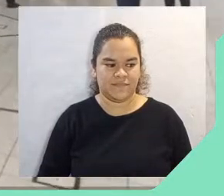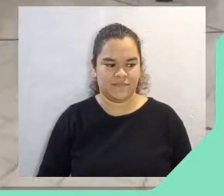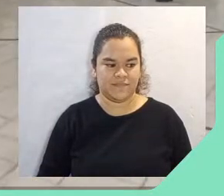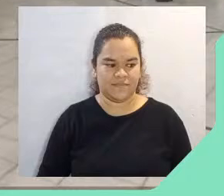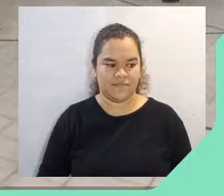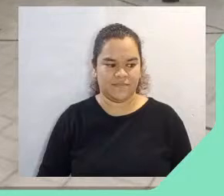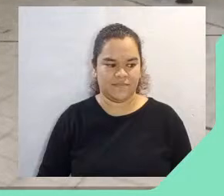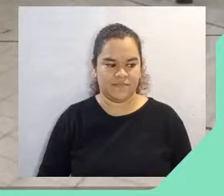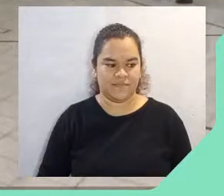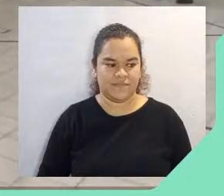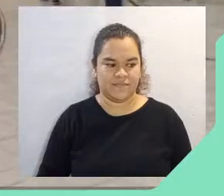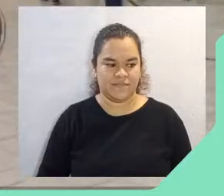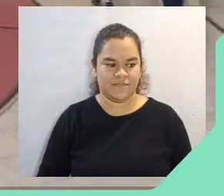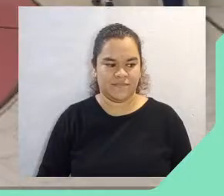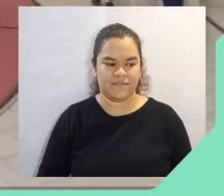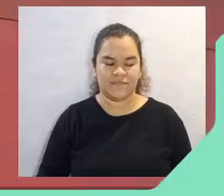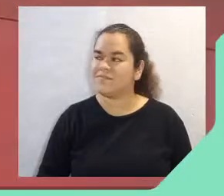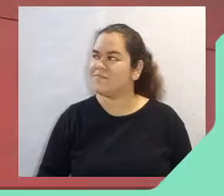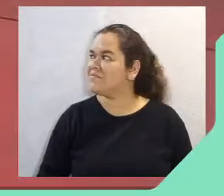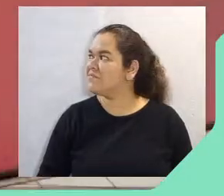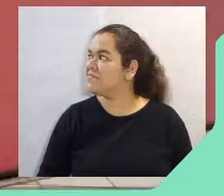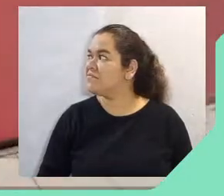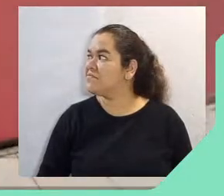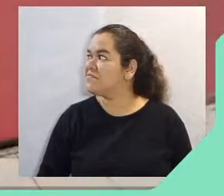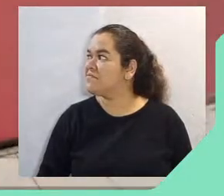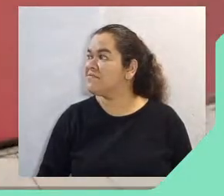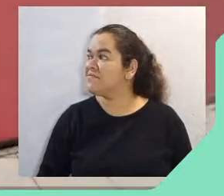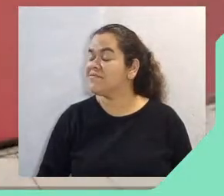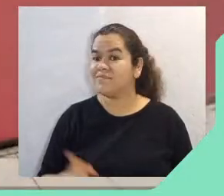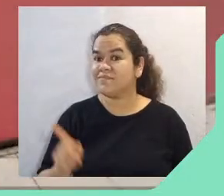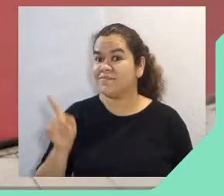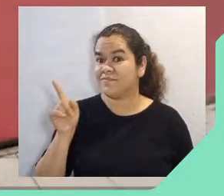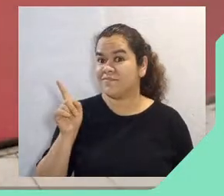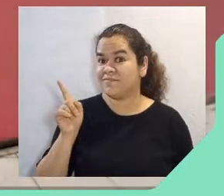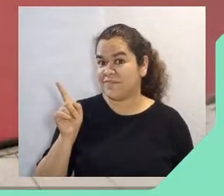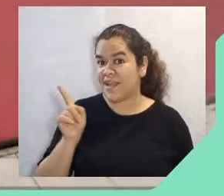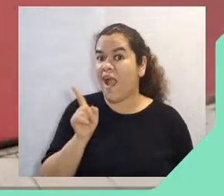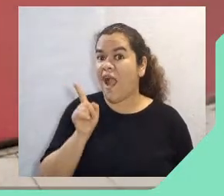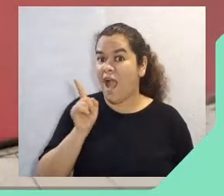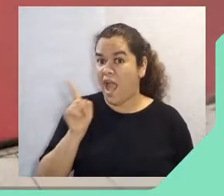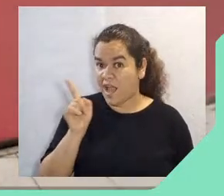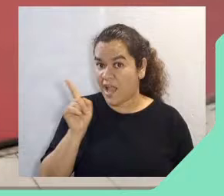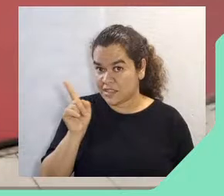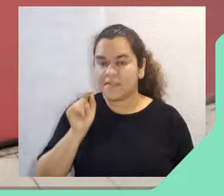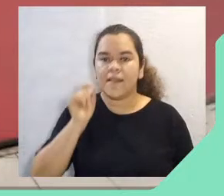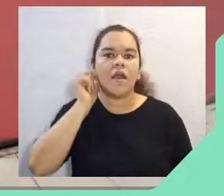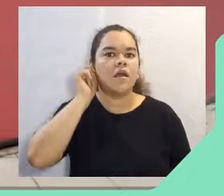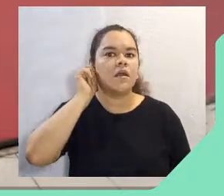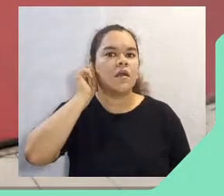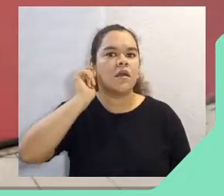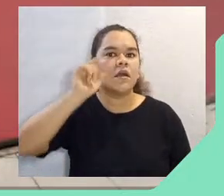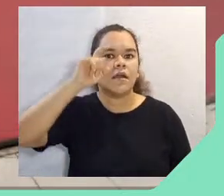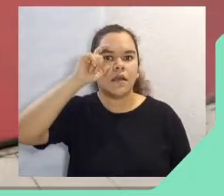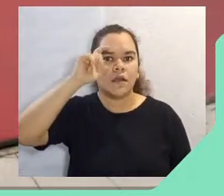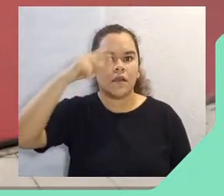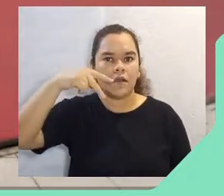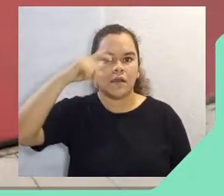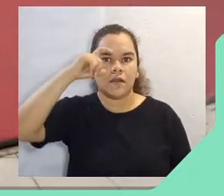la central hidroeléctrica por dentro. Esto es un generador hidroeléctrico. Este es el cabezal de la